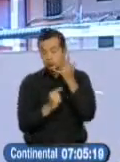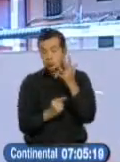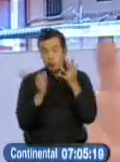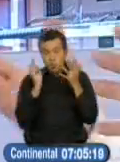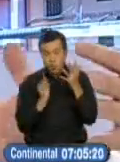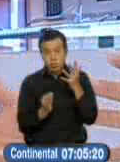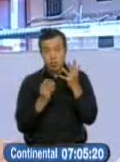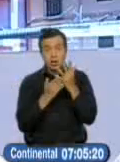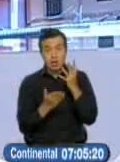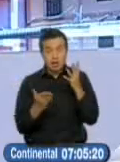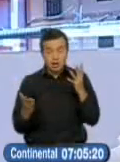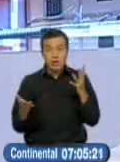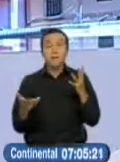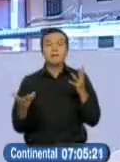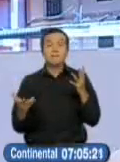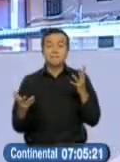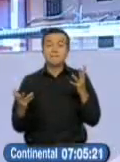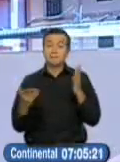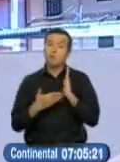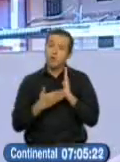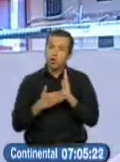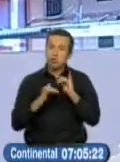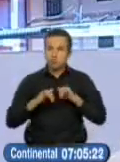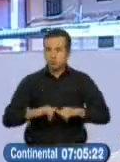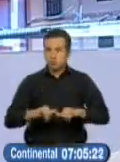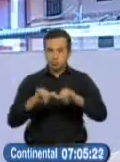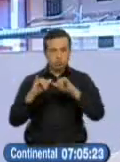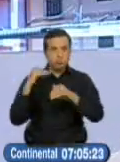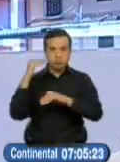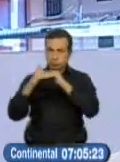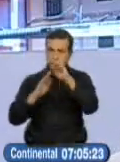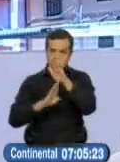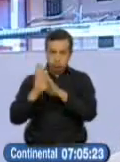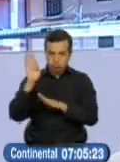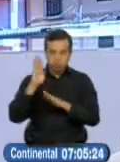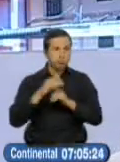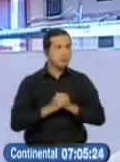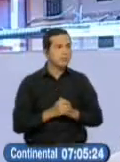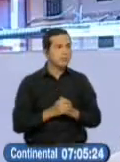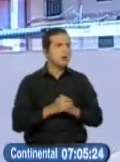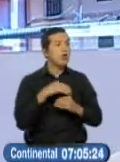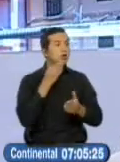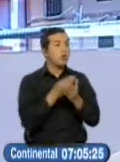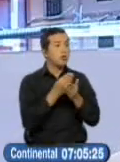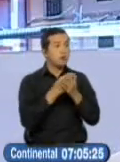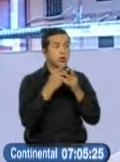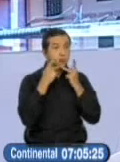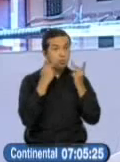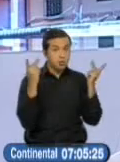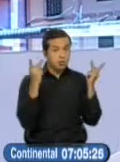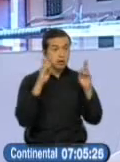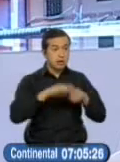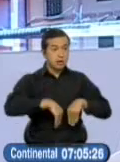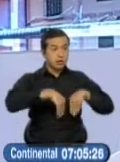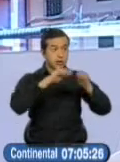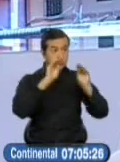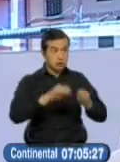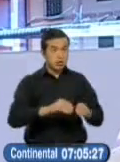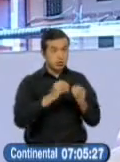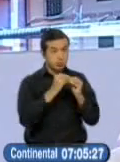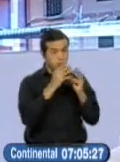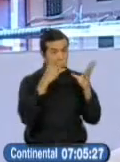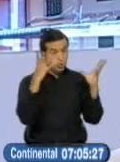que de esa manera tengamos un modelo sostenible y ganador en el tiempo. Pero sin embargo, de aquello, las compras públicas para el sector textil es